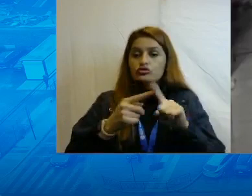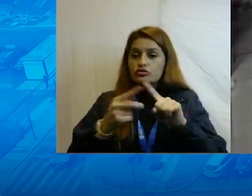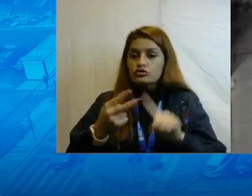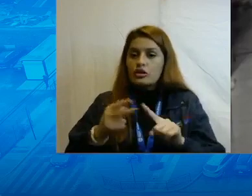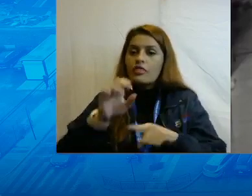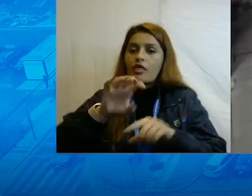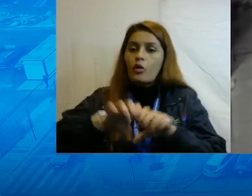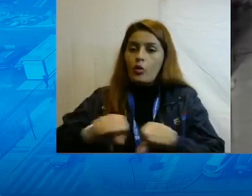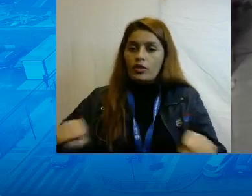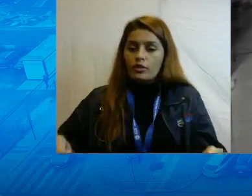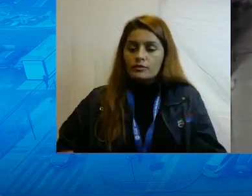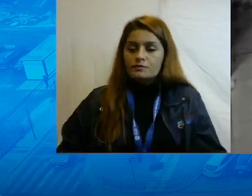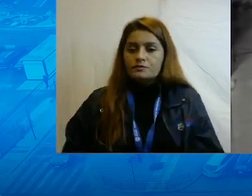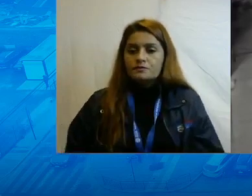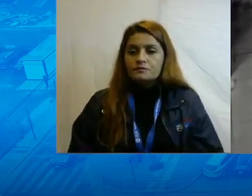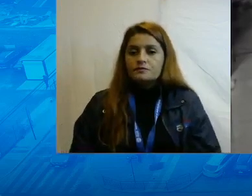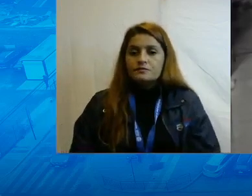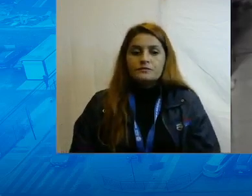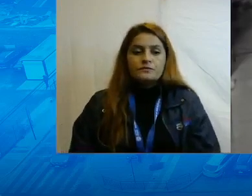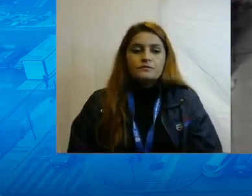correcto.